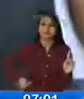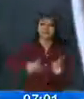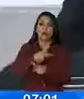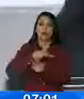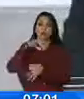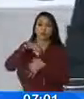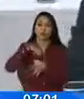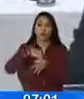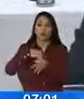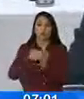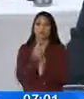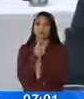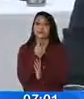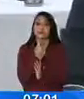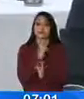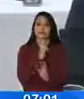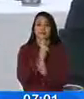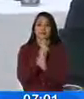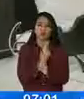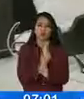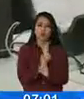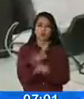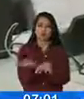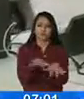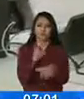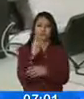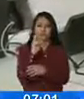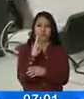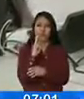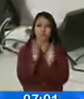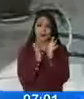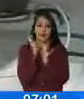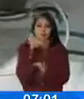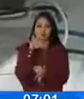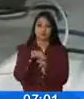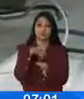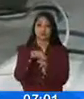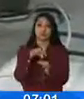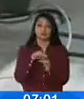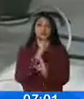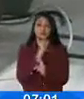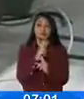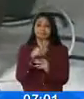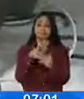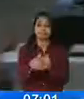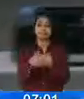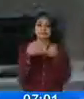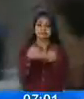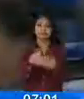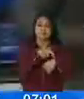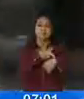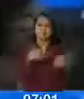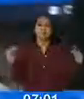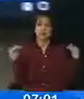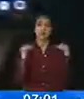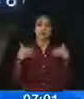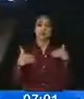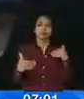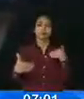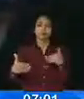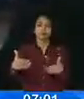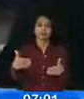CNE, mencionó que los resultados de la jornada del domingo 2 de abril se presentarán en tiempo real y pidió a la